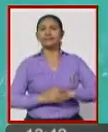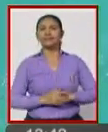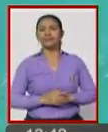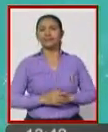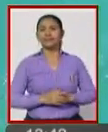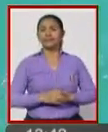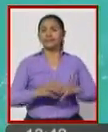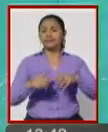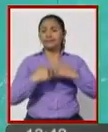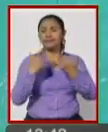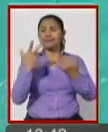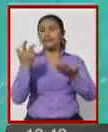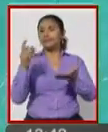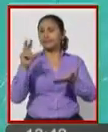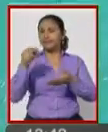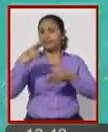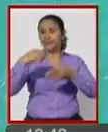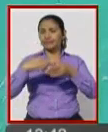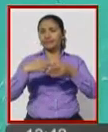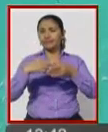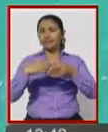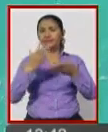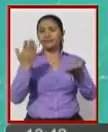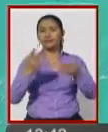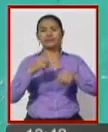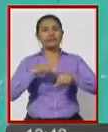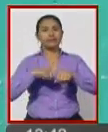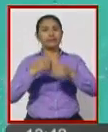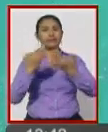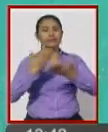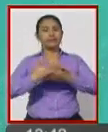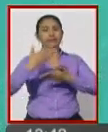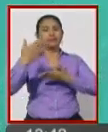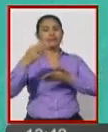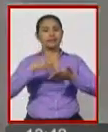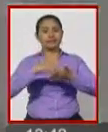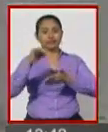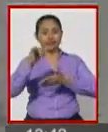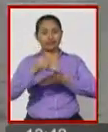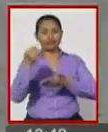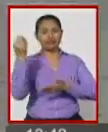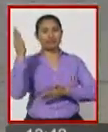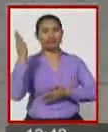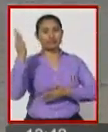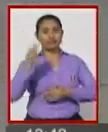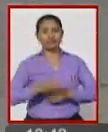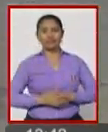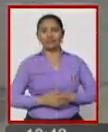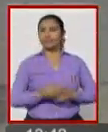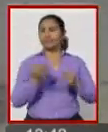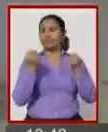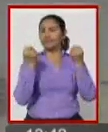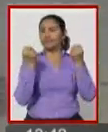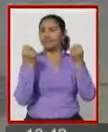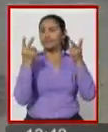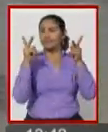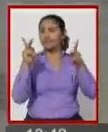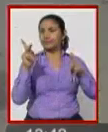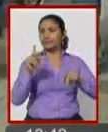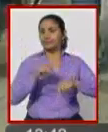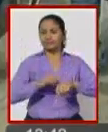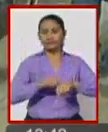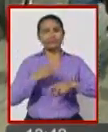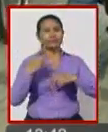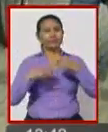Y como no nos registramos a tiempo, yo creo que vamos a tener que esperar hasta el mes de mayo a cobrar. ¿Son varias personas así que tienen tal